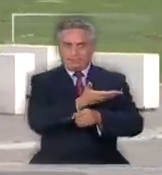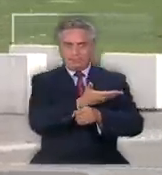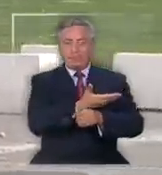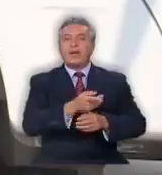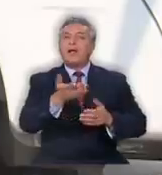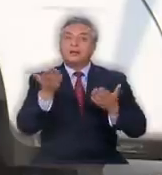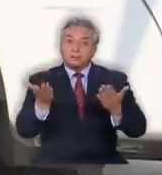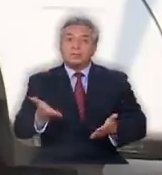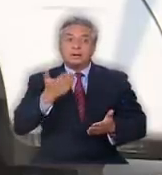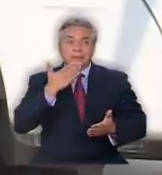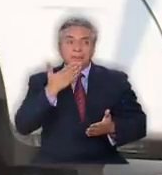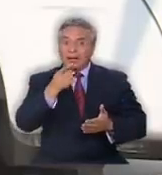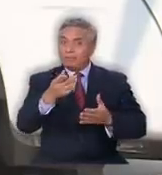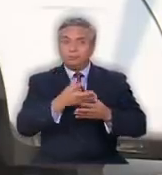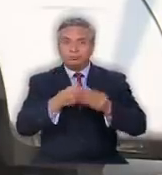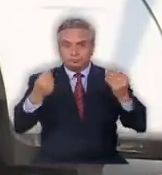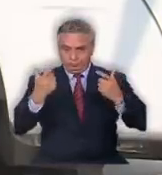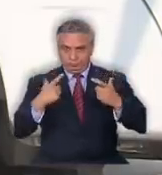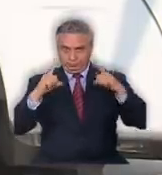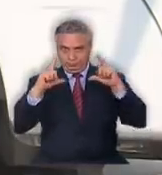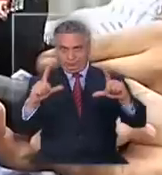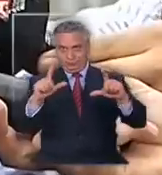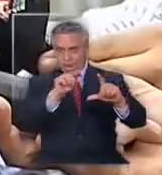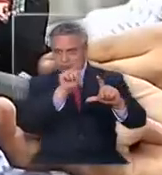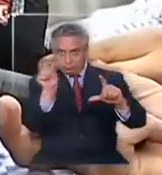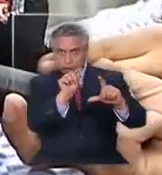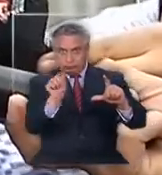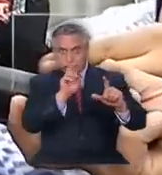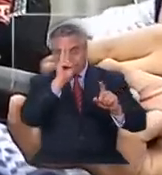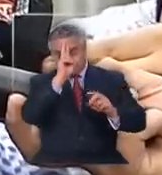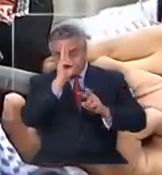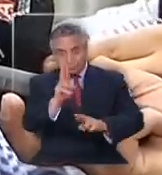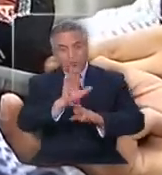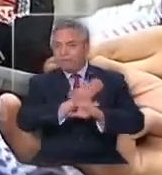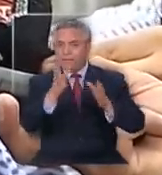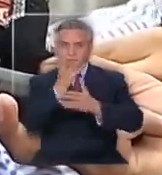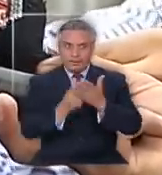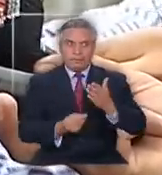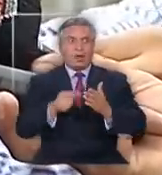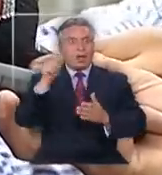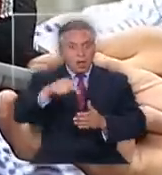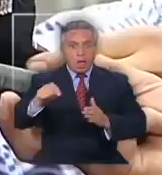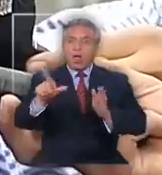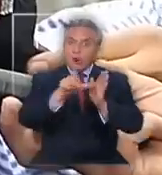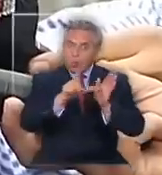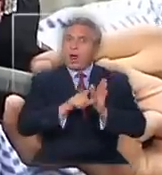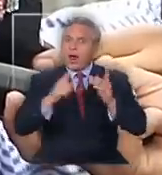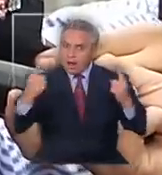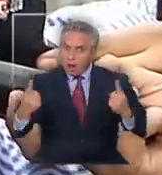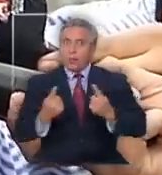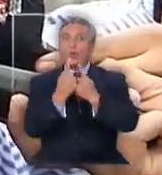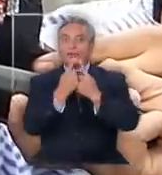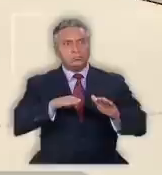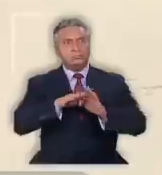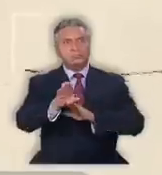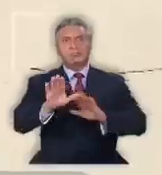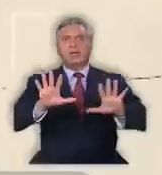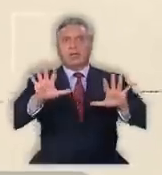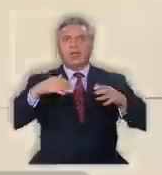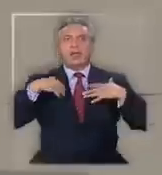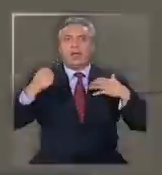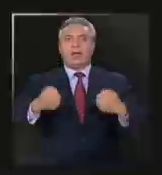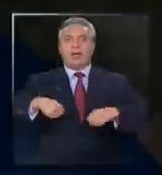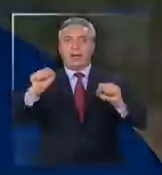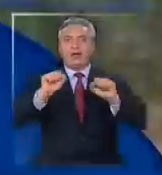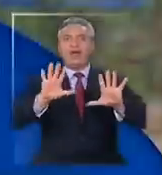base, también desapareció la placa conmemorativa. Estos lugares tienen que ser lugares de encuentro y no lugares de división.